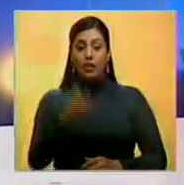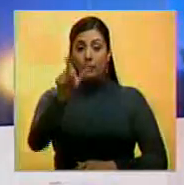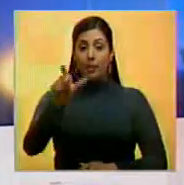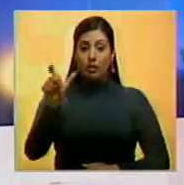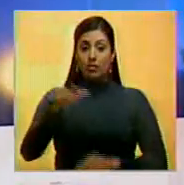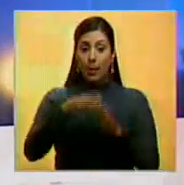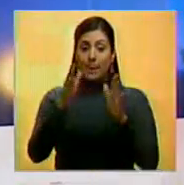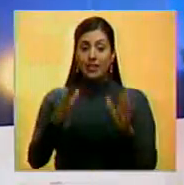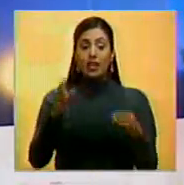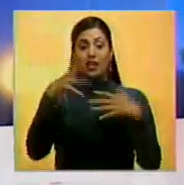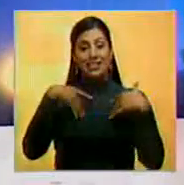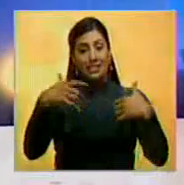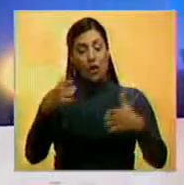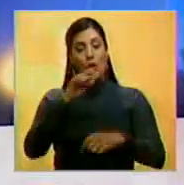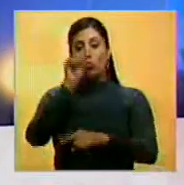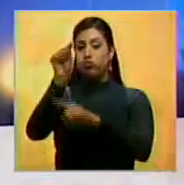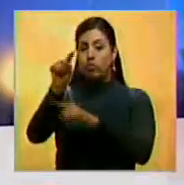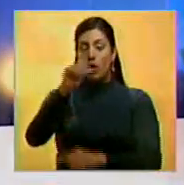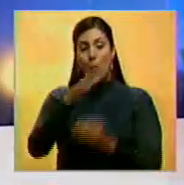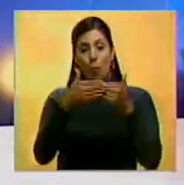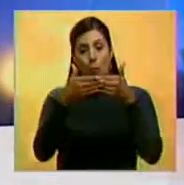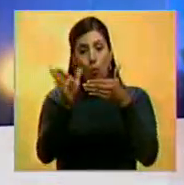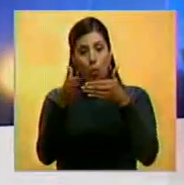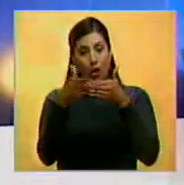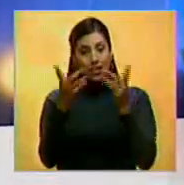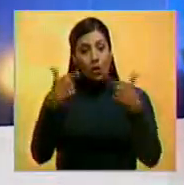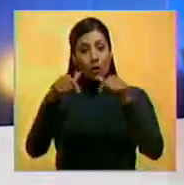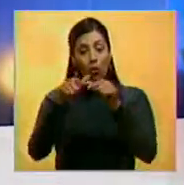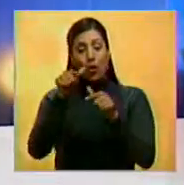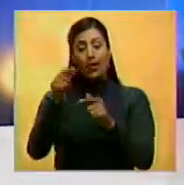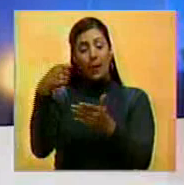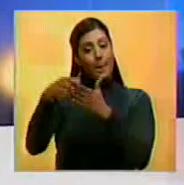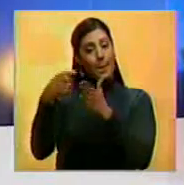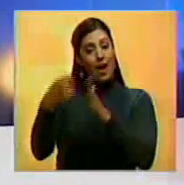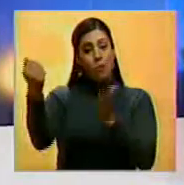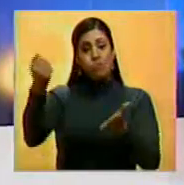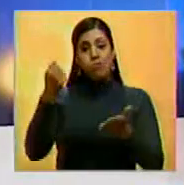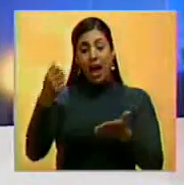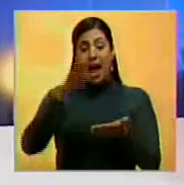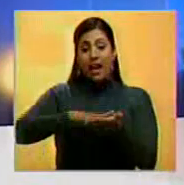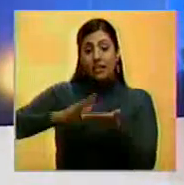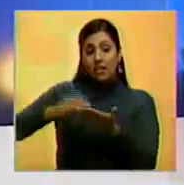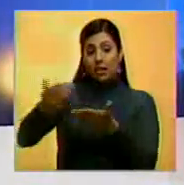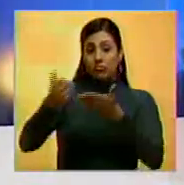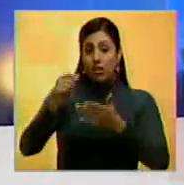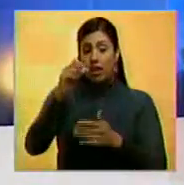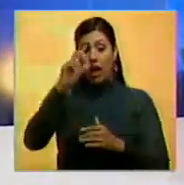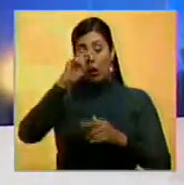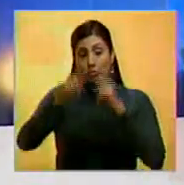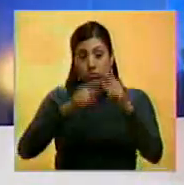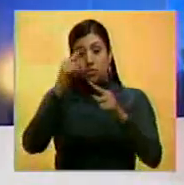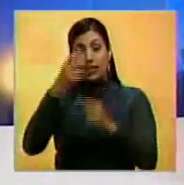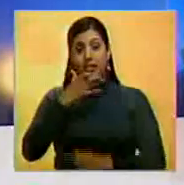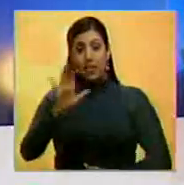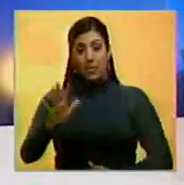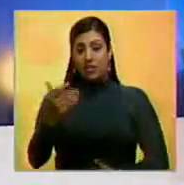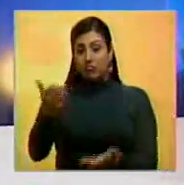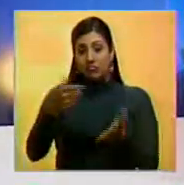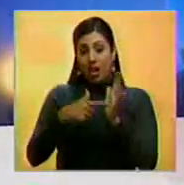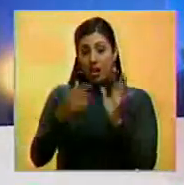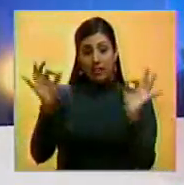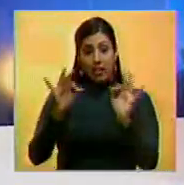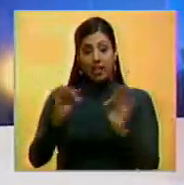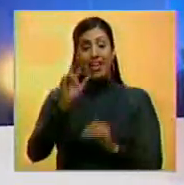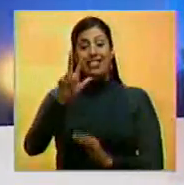Funcionarios del Ministerio de la Salud exigen a las puertas de ese despacho la cancelación del bono hallaquero que se entrega por tradición decembrina para al